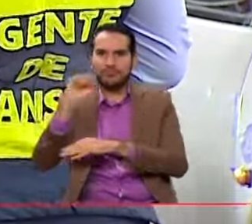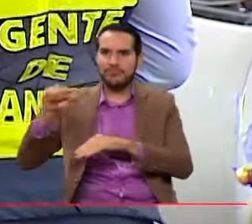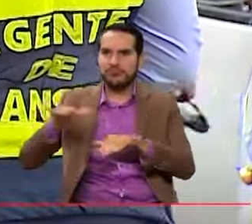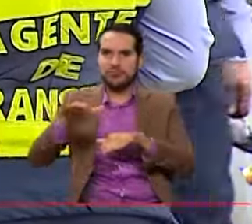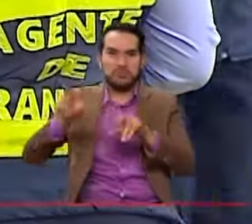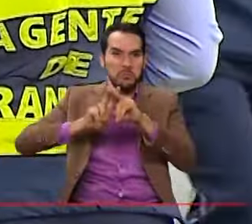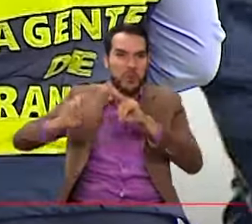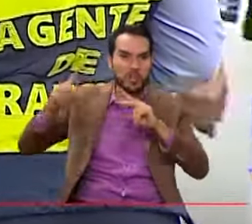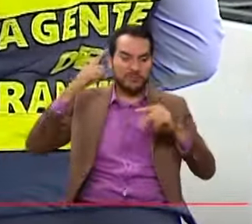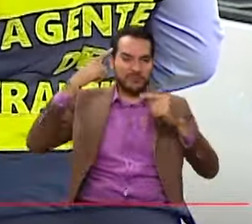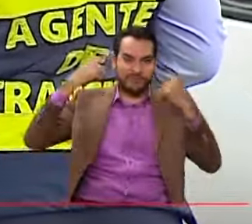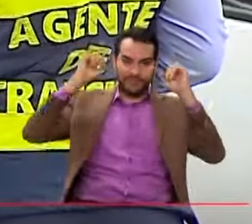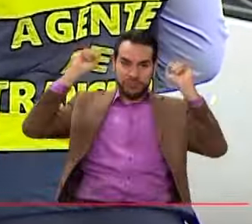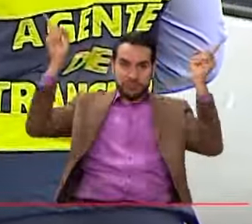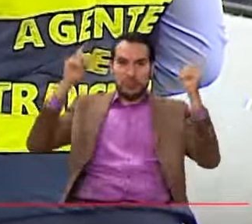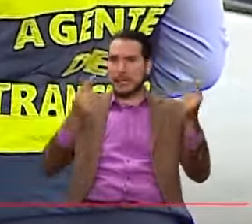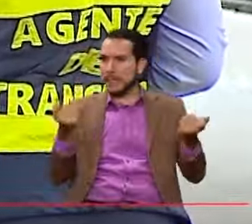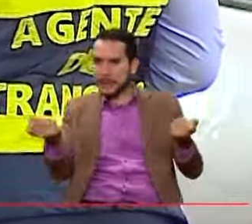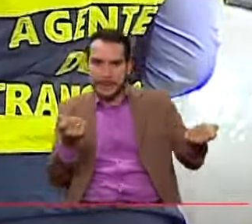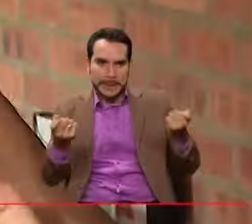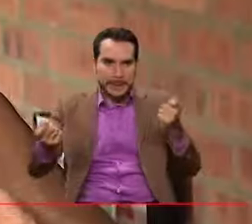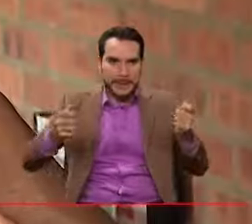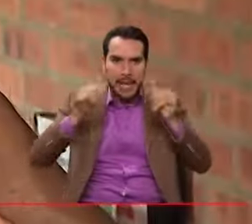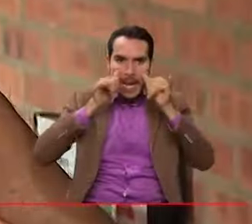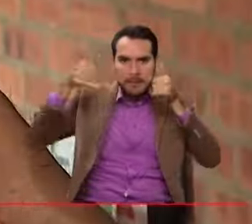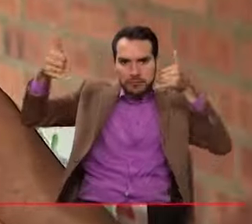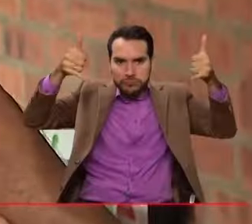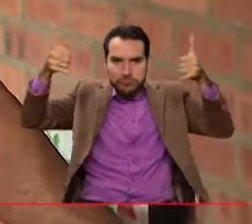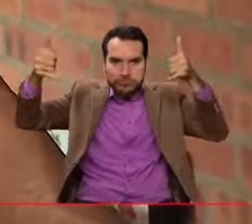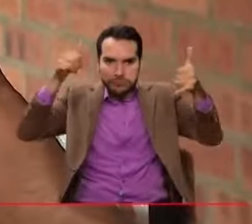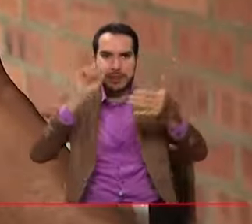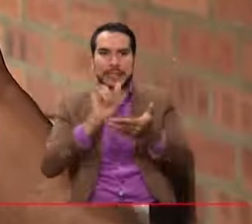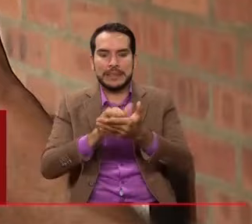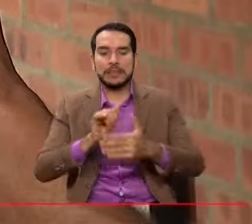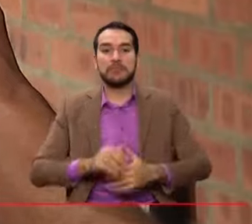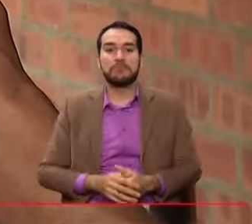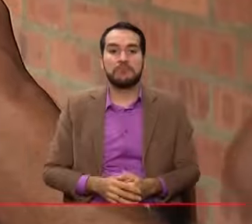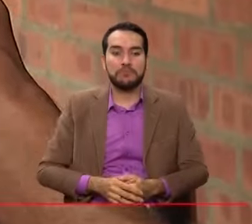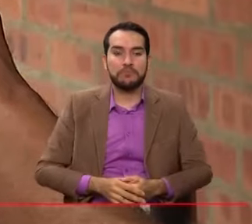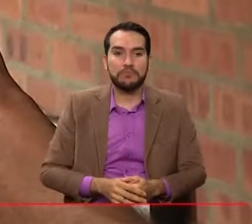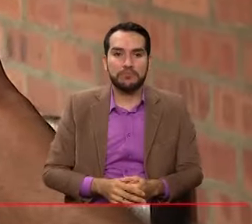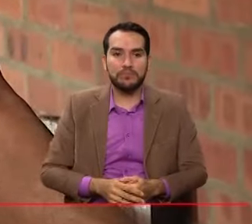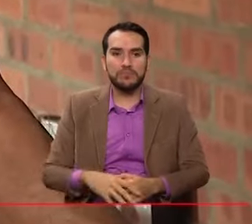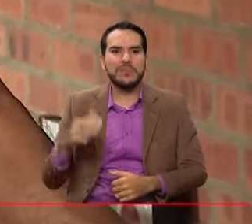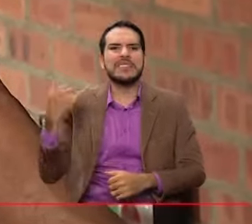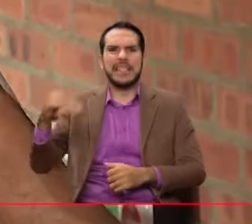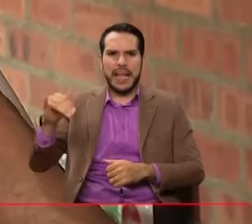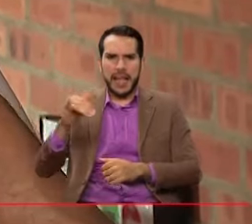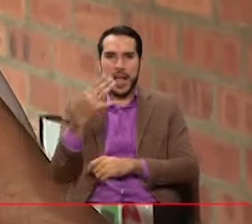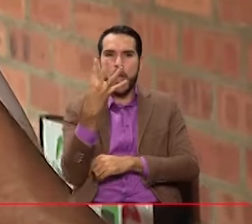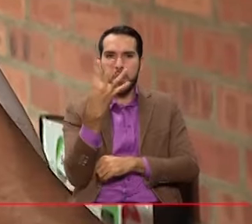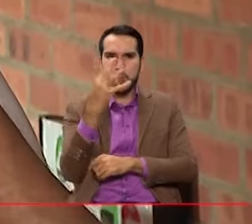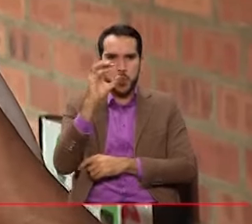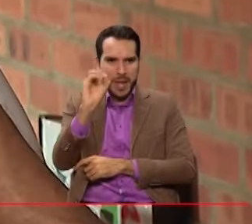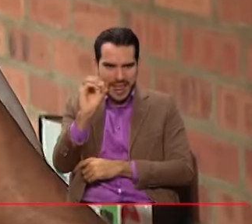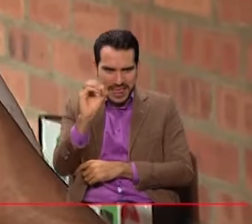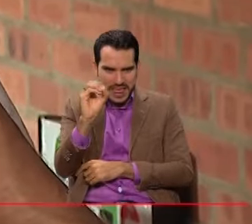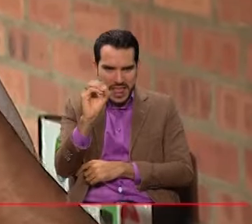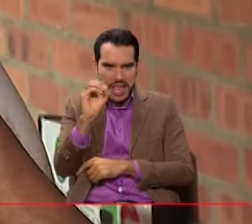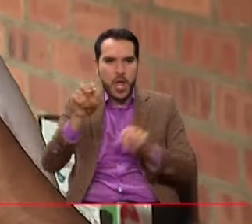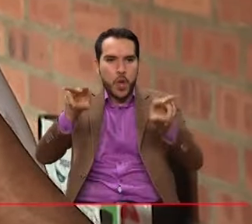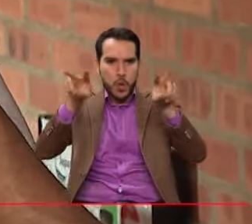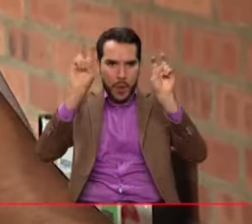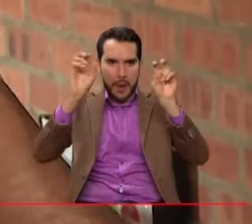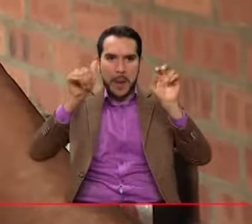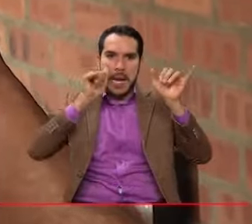también nuevas cámaras fotomultas. 40 nuevas intersecciones o puntos donde vamos a tener cámaras permanentemente ejerciendo ese